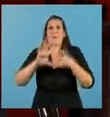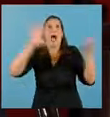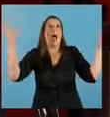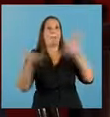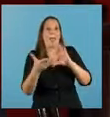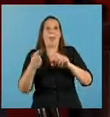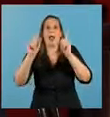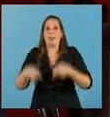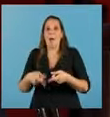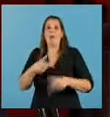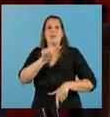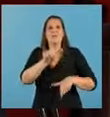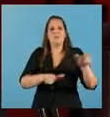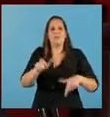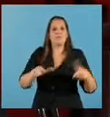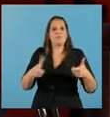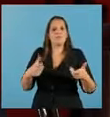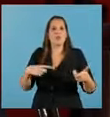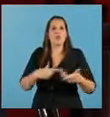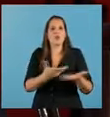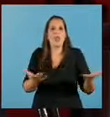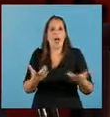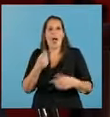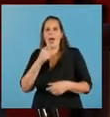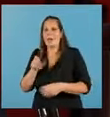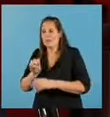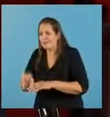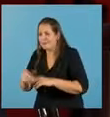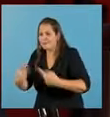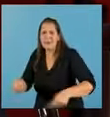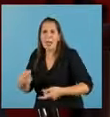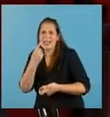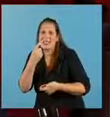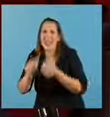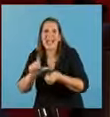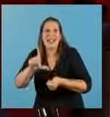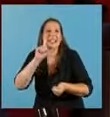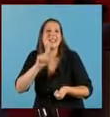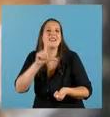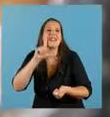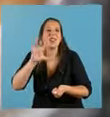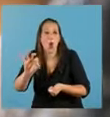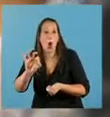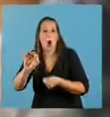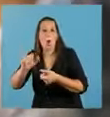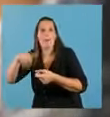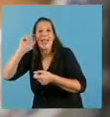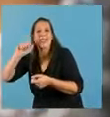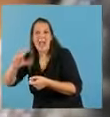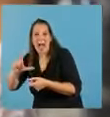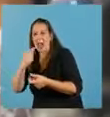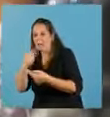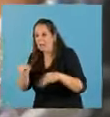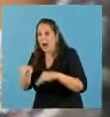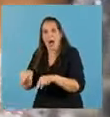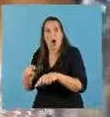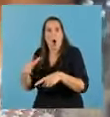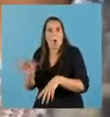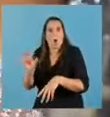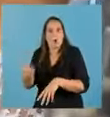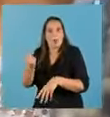social. En particular, la minería metalífera y la del litio se presentan como grandes oportunidades para aumentar las